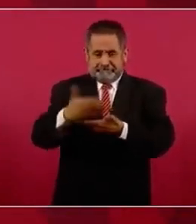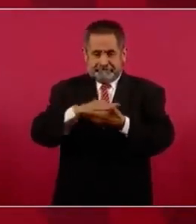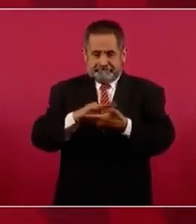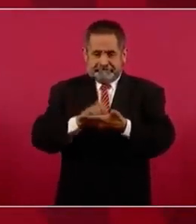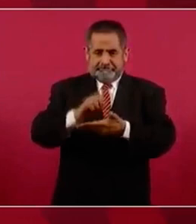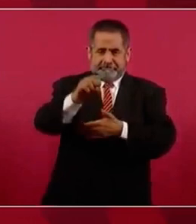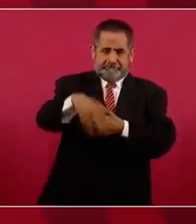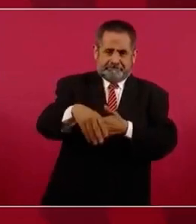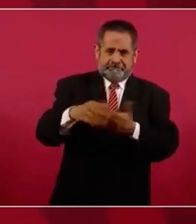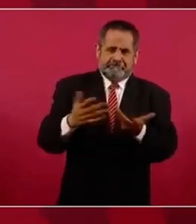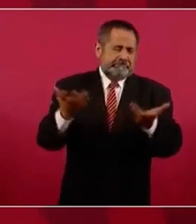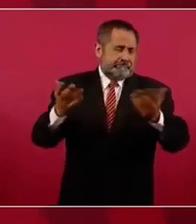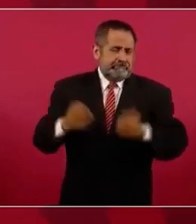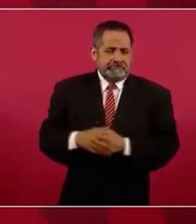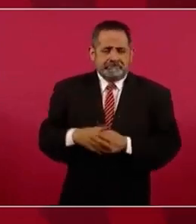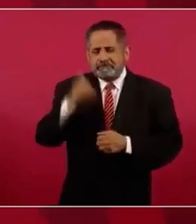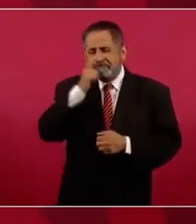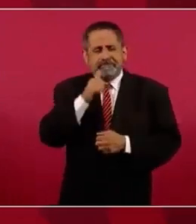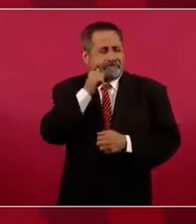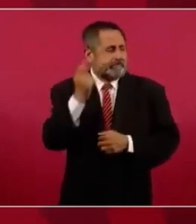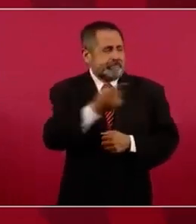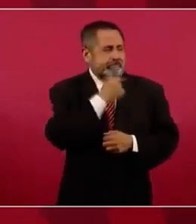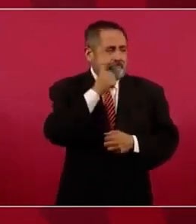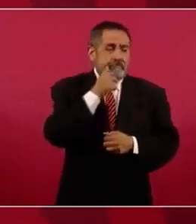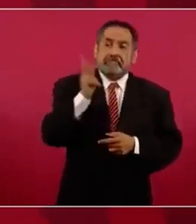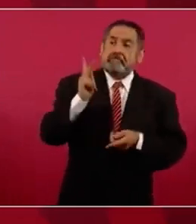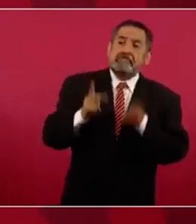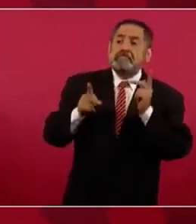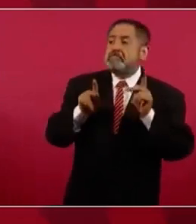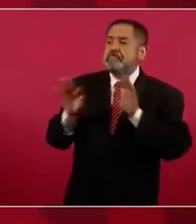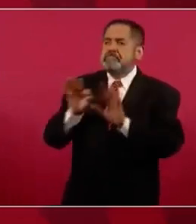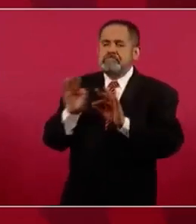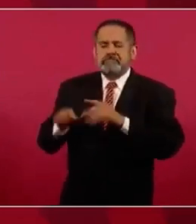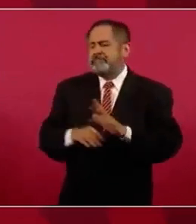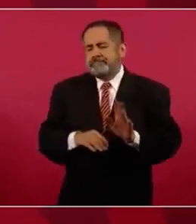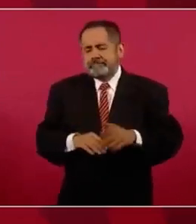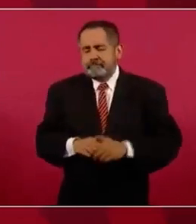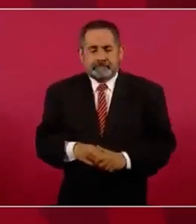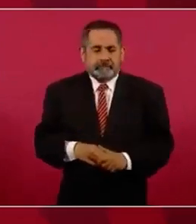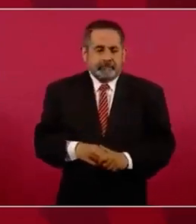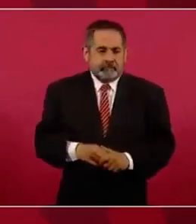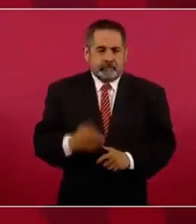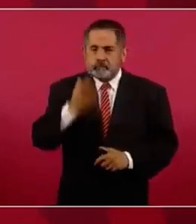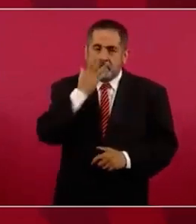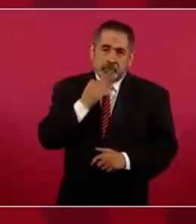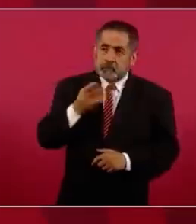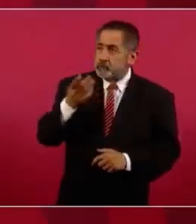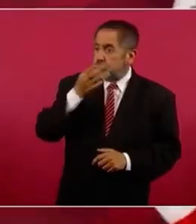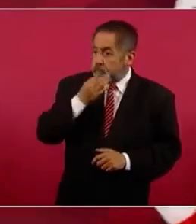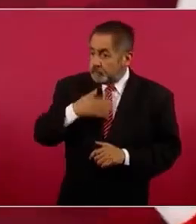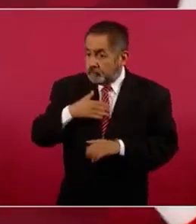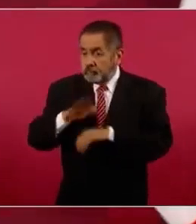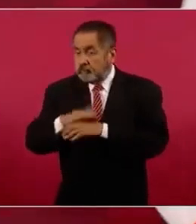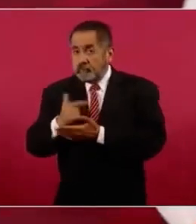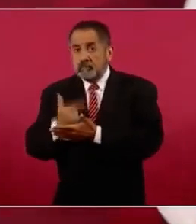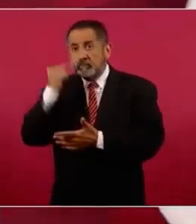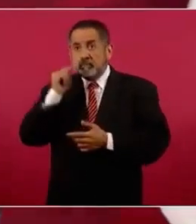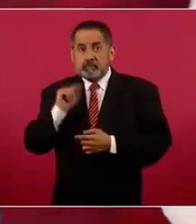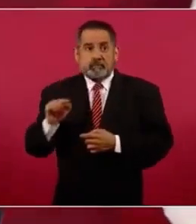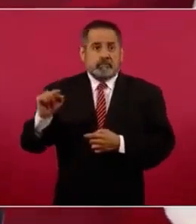siempre es así, pero no hay